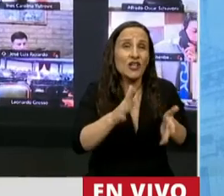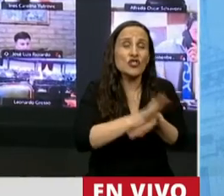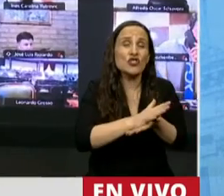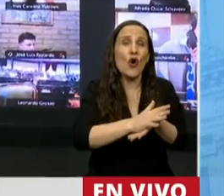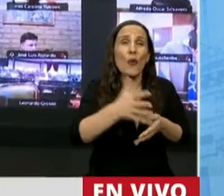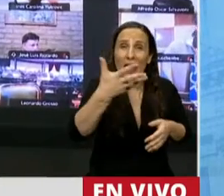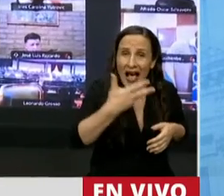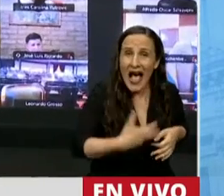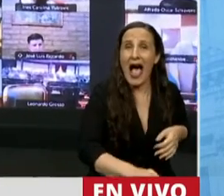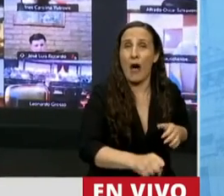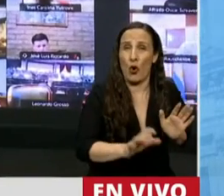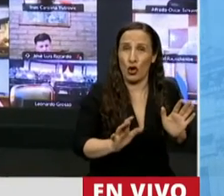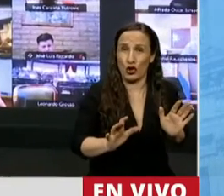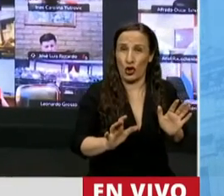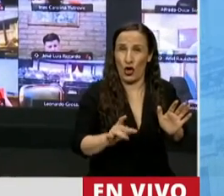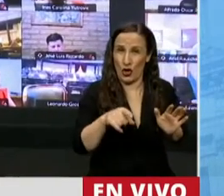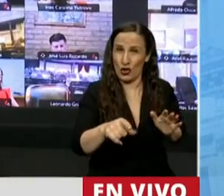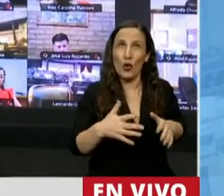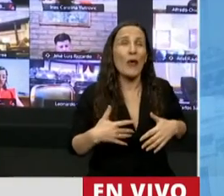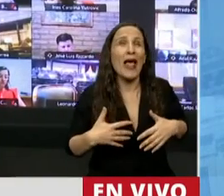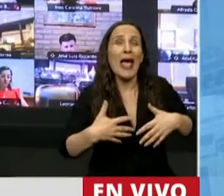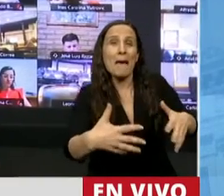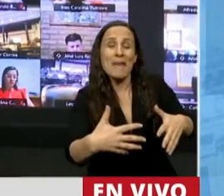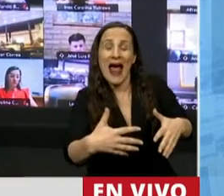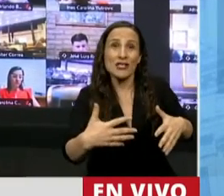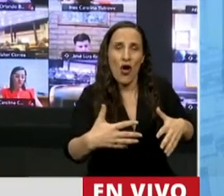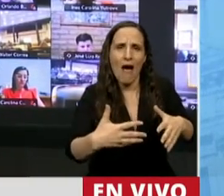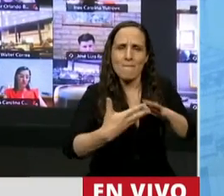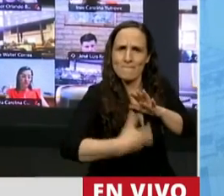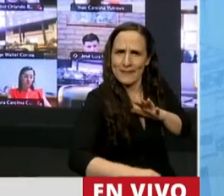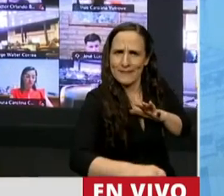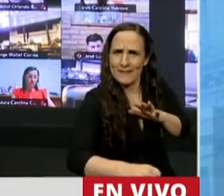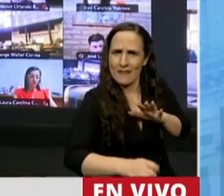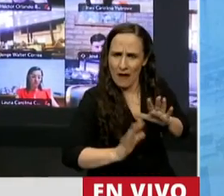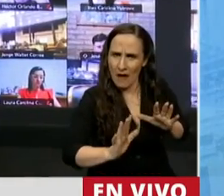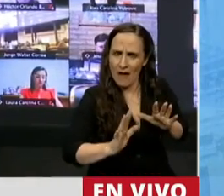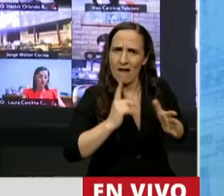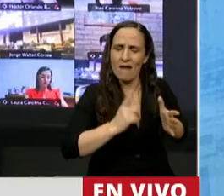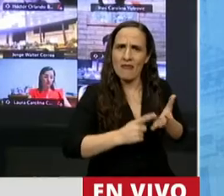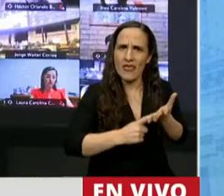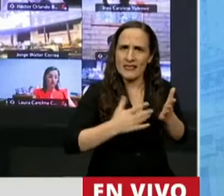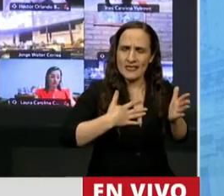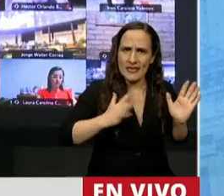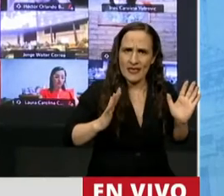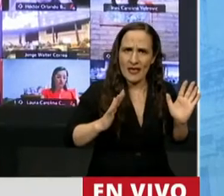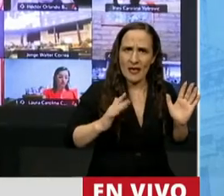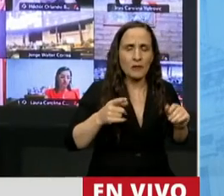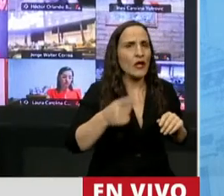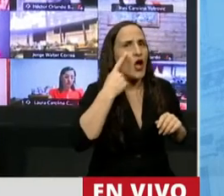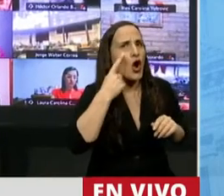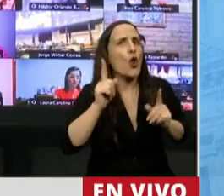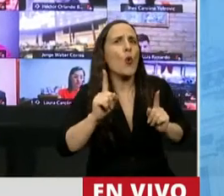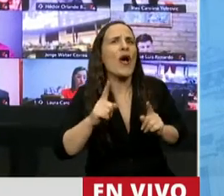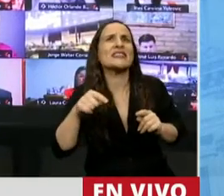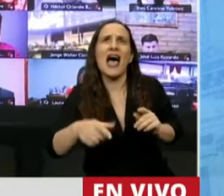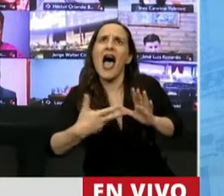la legalización de la interrupción voluntaria de la gestación, porque esto no es despenalizar lo